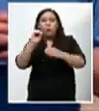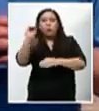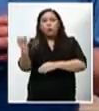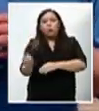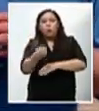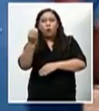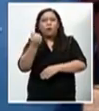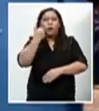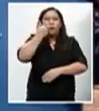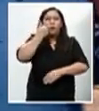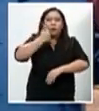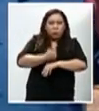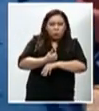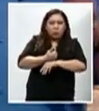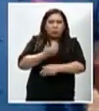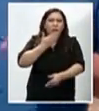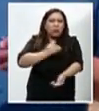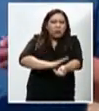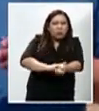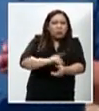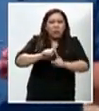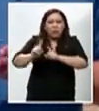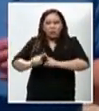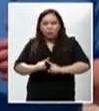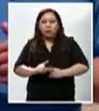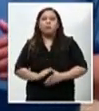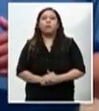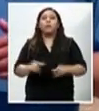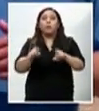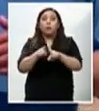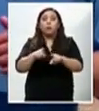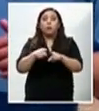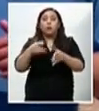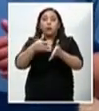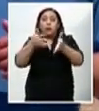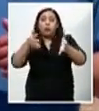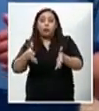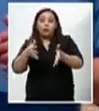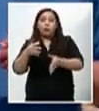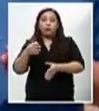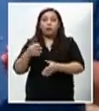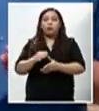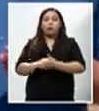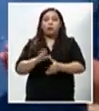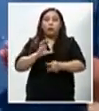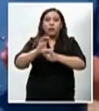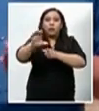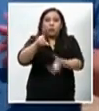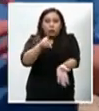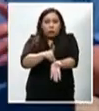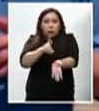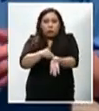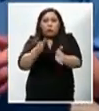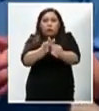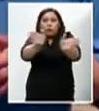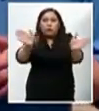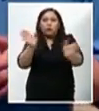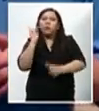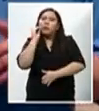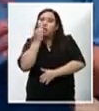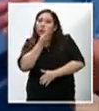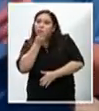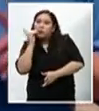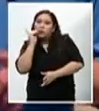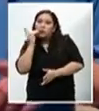enfermedad de base. Ya estamos vacunando a todos los estudiantes de los últimos años de todas las carreras relacionadas con la salud